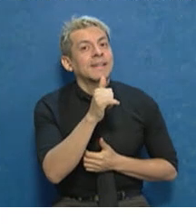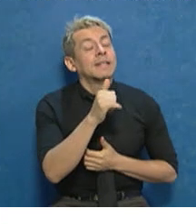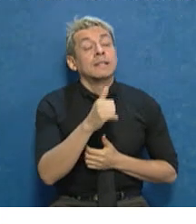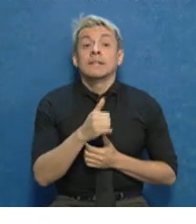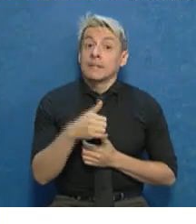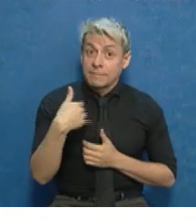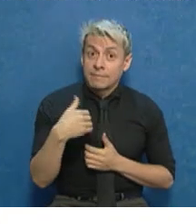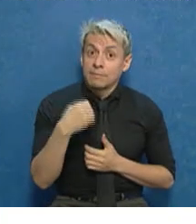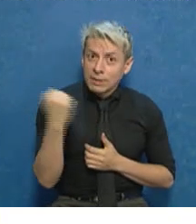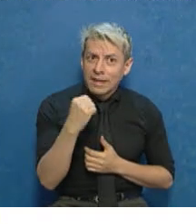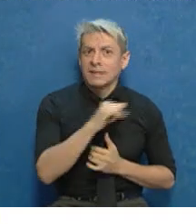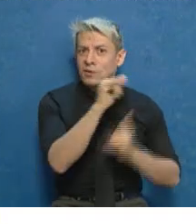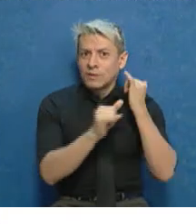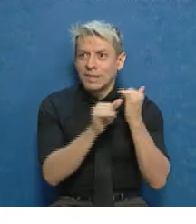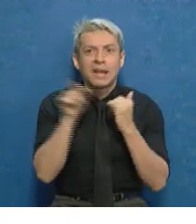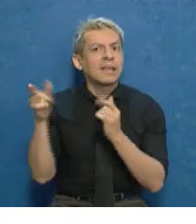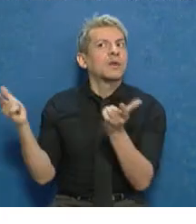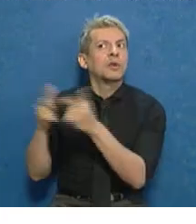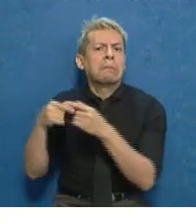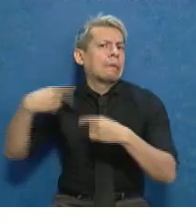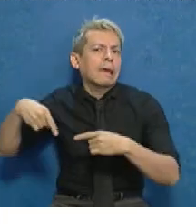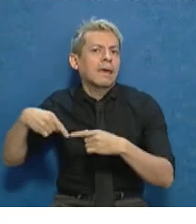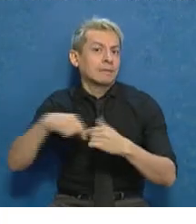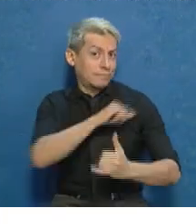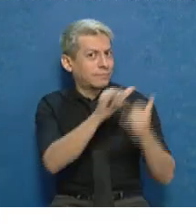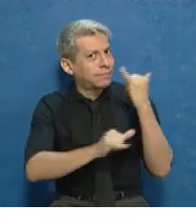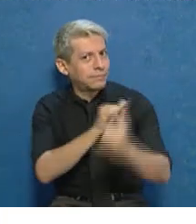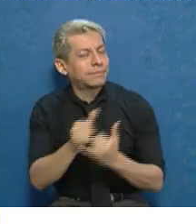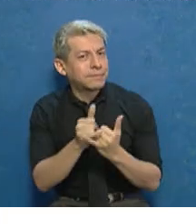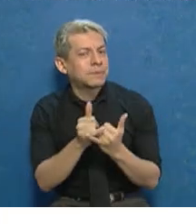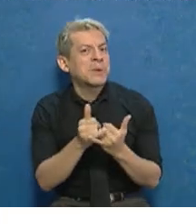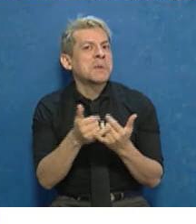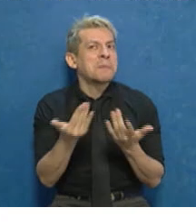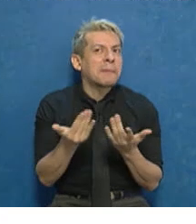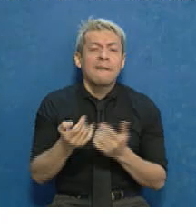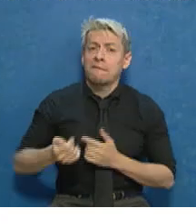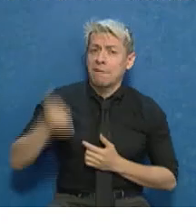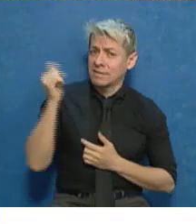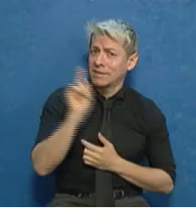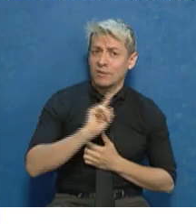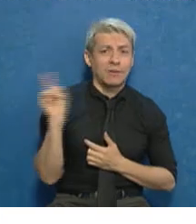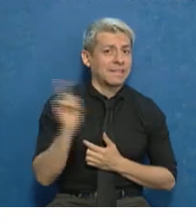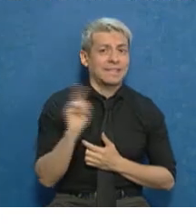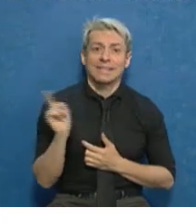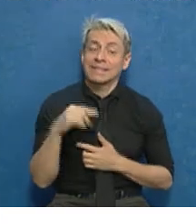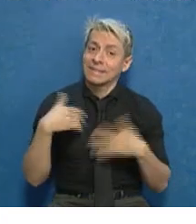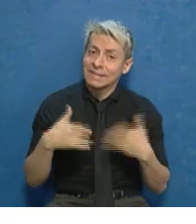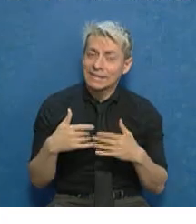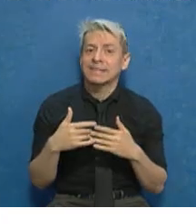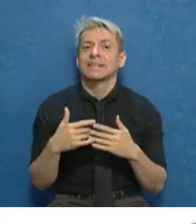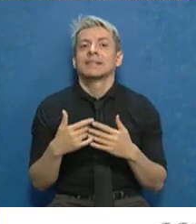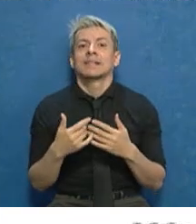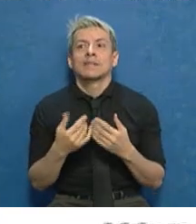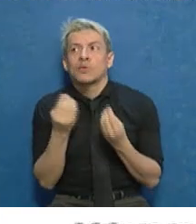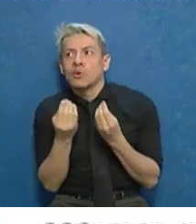¿no? Contar de qué manera se está manejando esto, porque no resulta algo simple, un ovillo simple de desenrollar